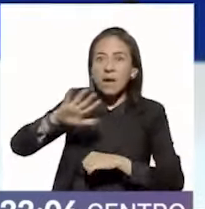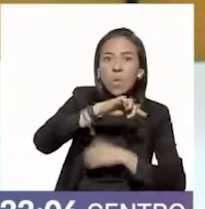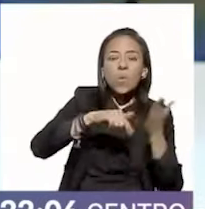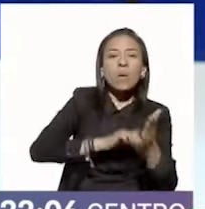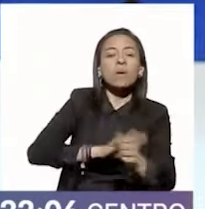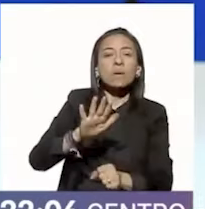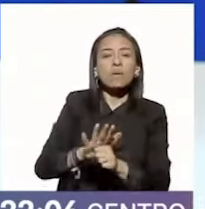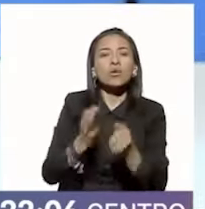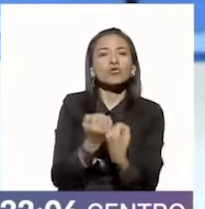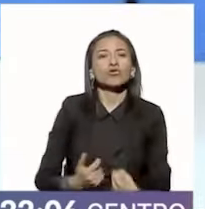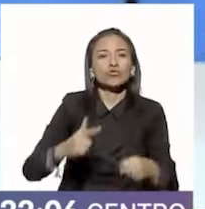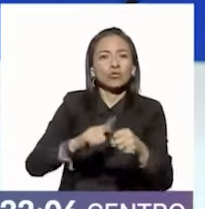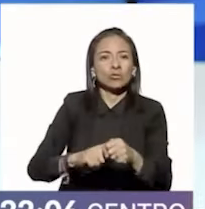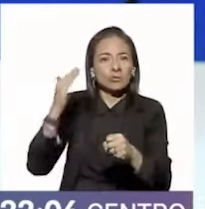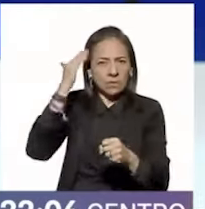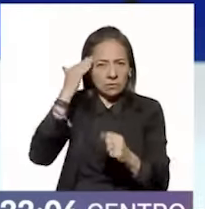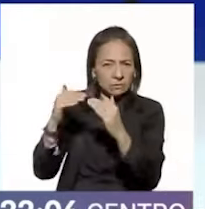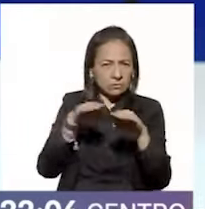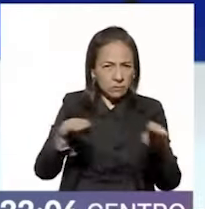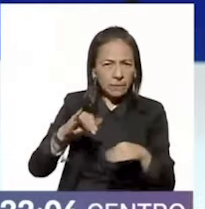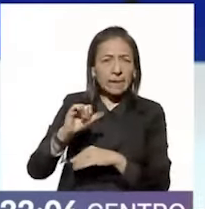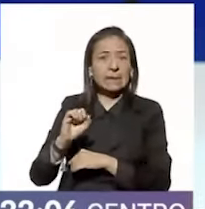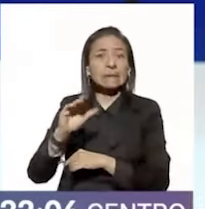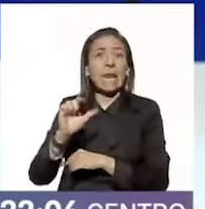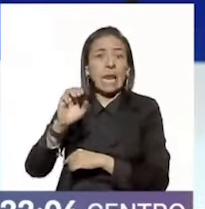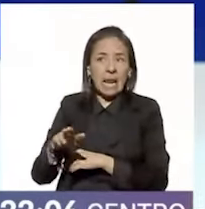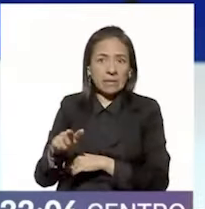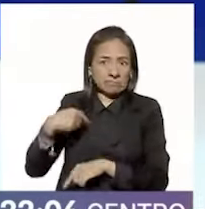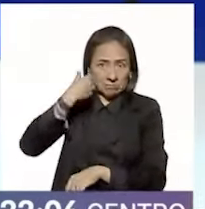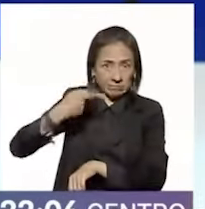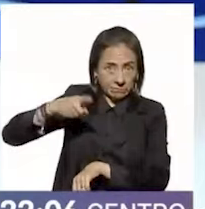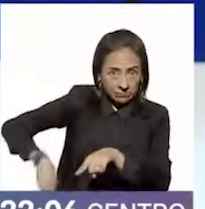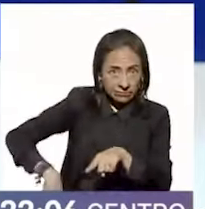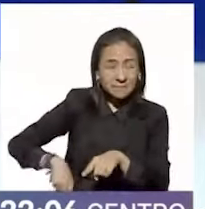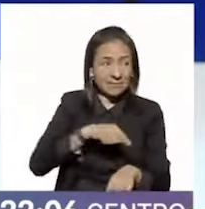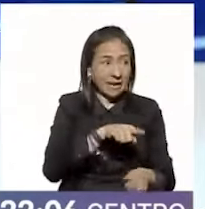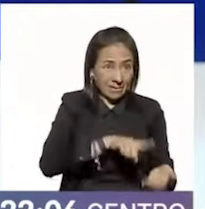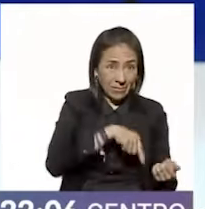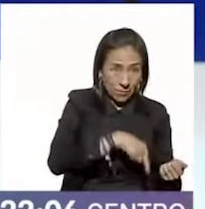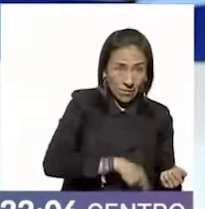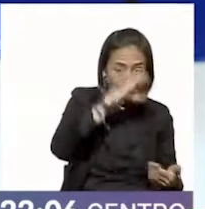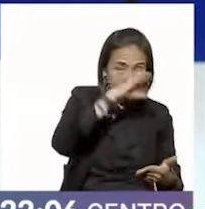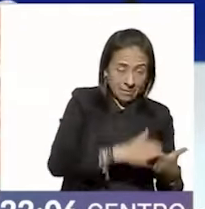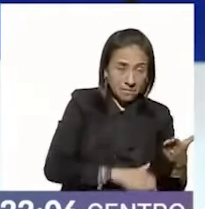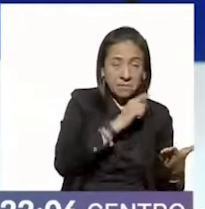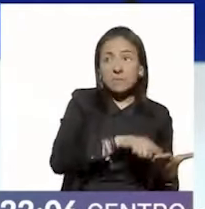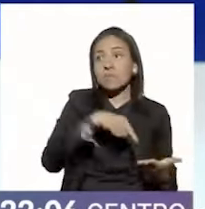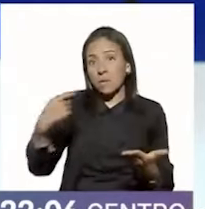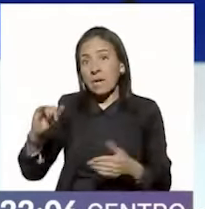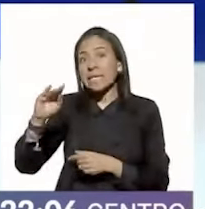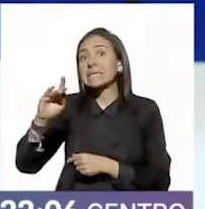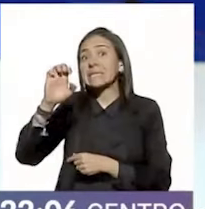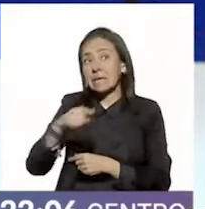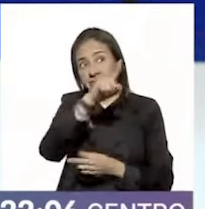socialismo democrático islamista, incluso con la democracia islámica, igual que hay democracia cristiana aquí, allá había una democracia islámica. Y Estados Unidos